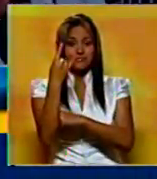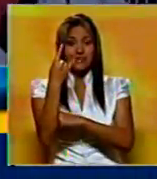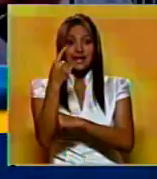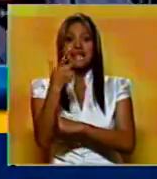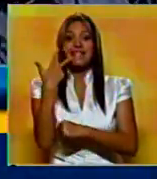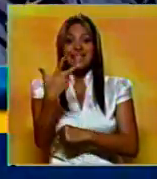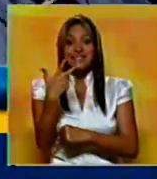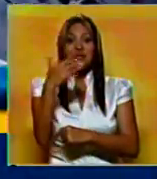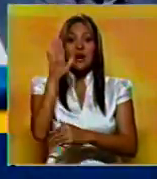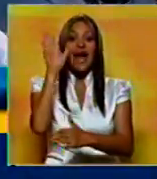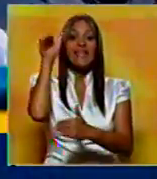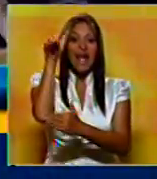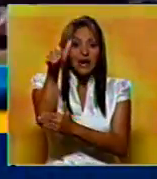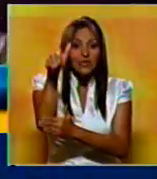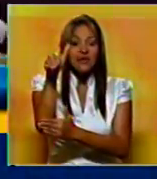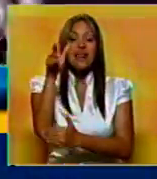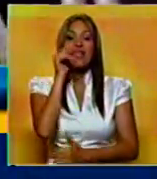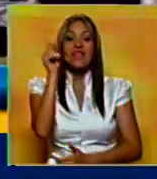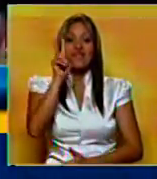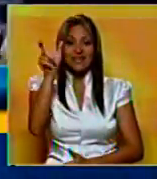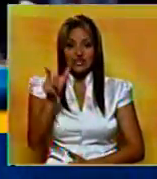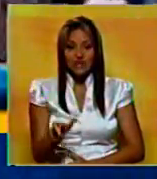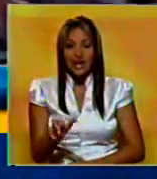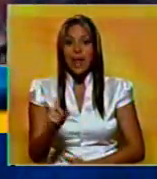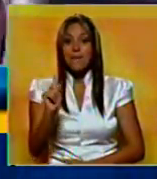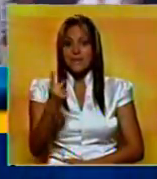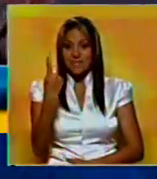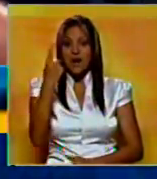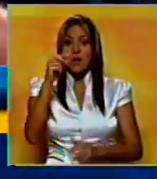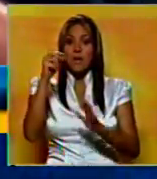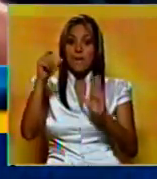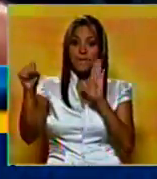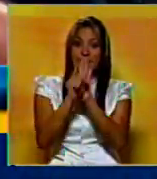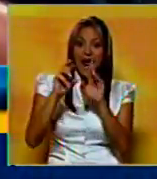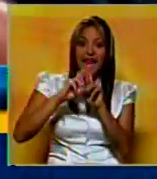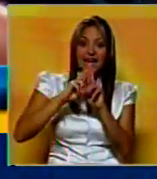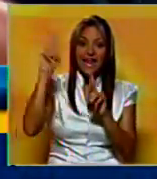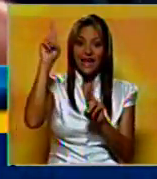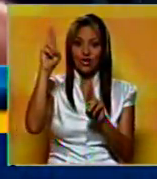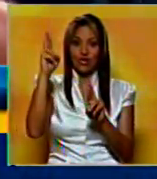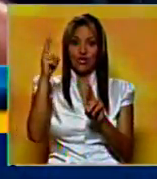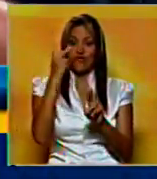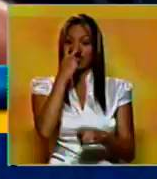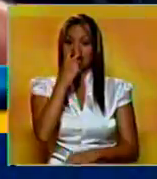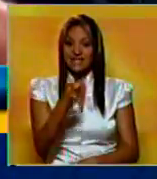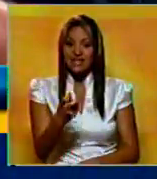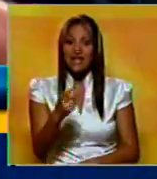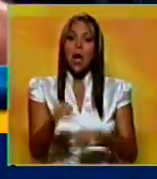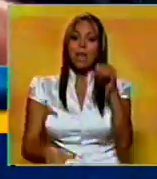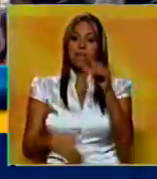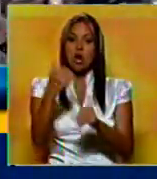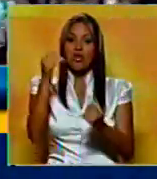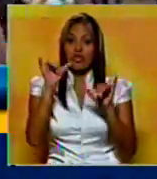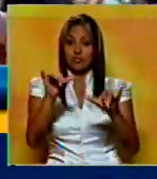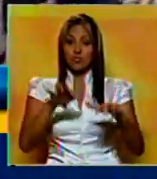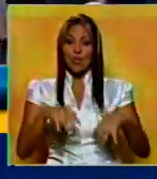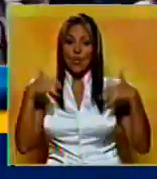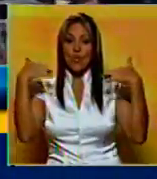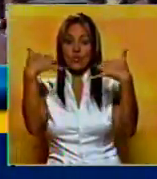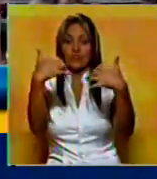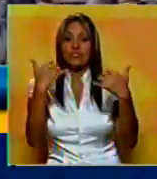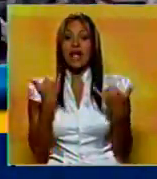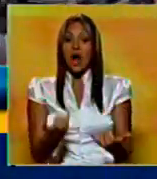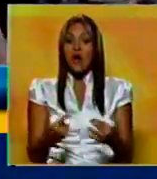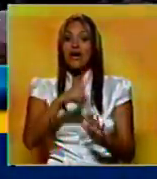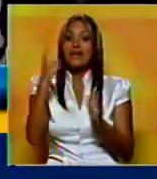tercer cuadrangular en tres días del criollo, el primero que logra esta marca como visitante en el moderno Yankee Stadium. Acumula a Cabrera